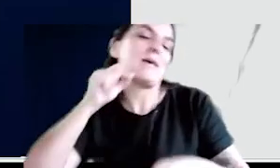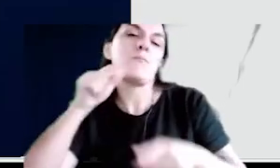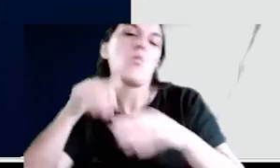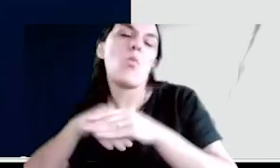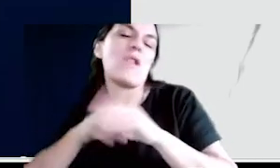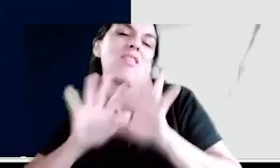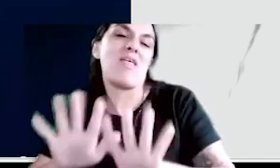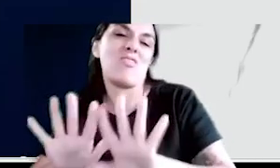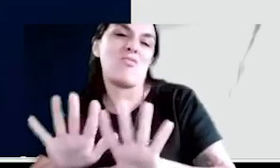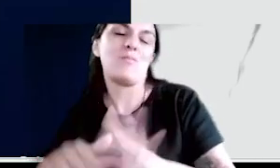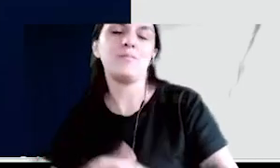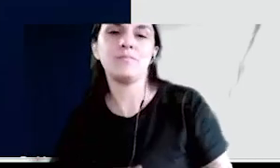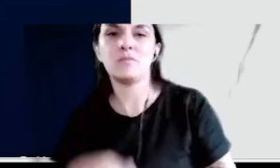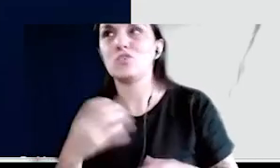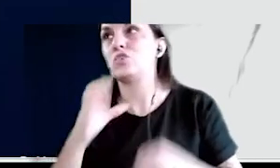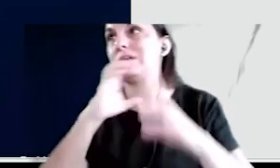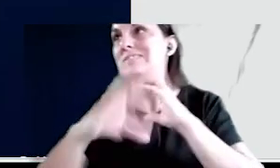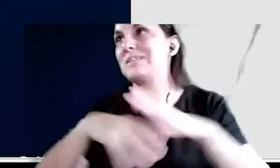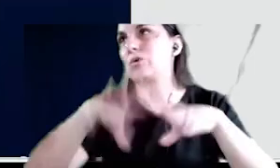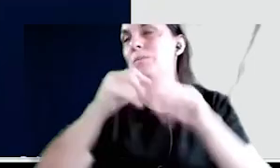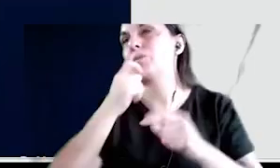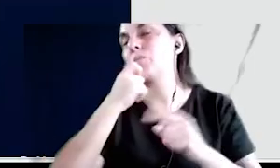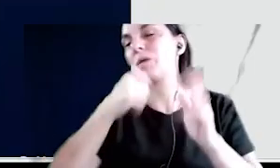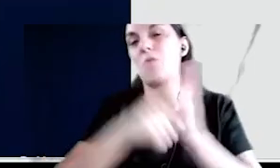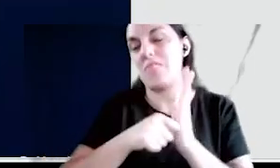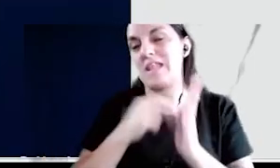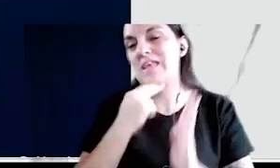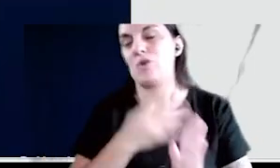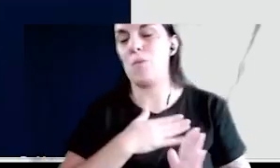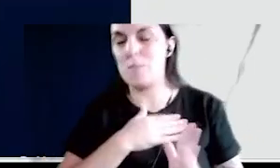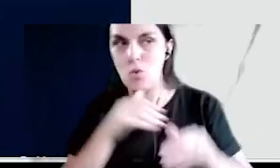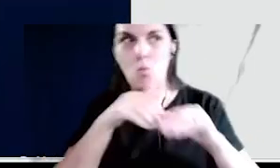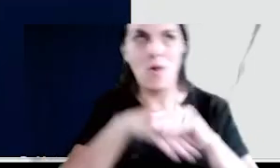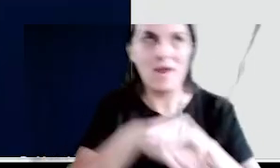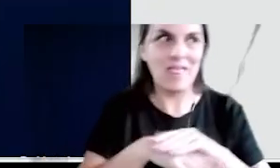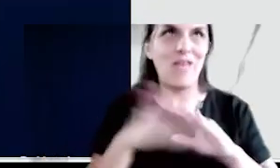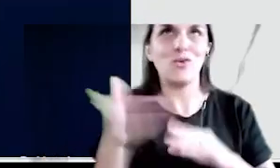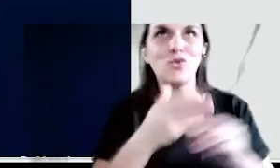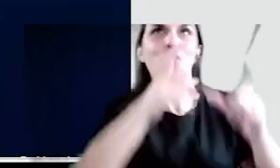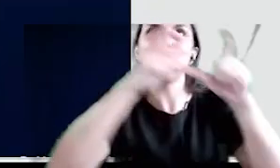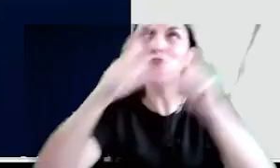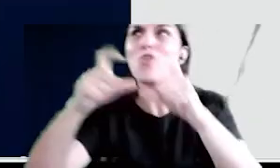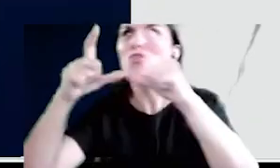chat de lo que se les ocurra. Los DNI de los nenes, tengo chats de todo.